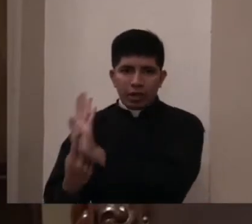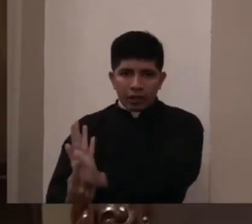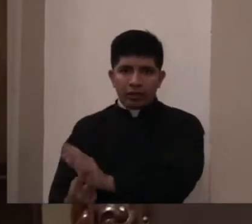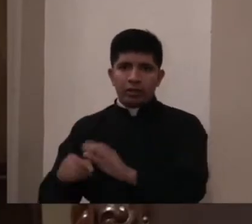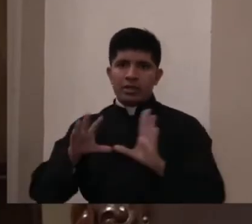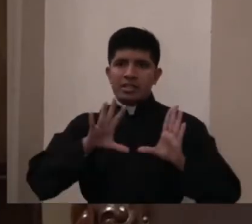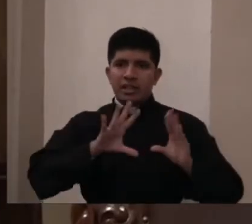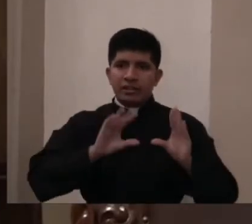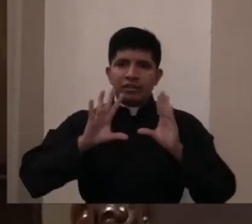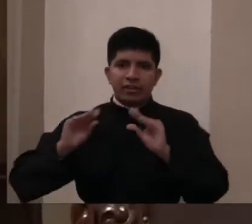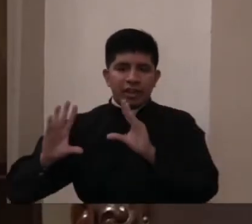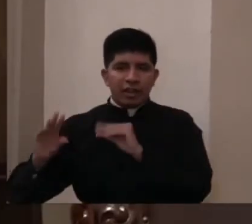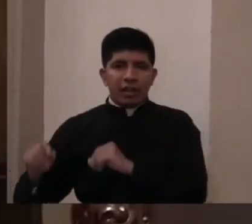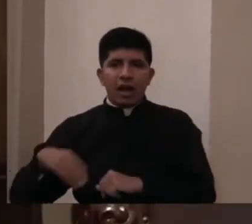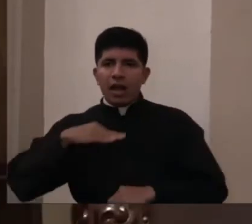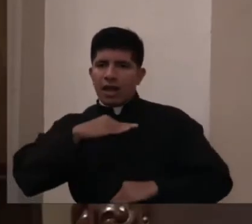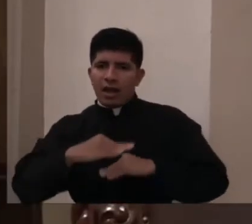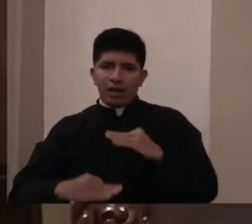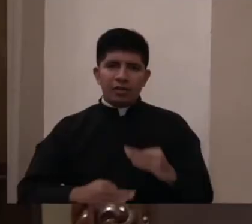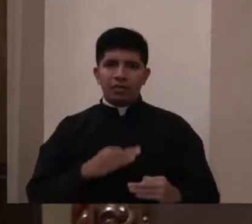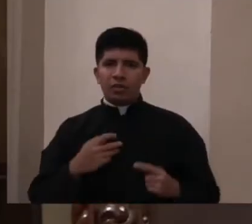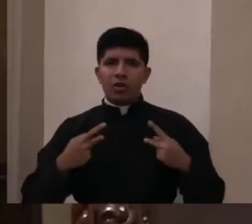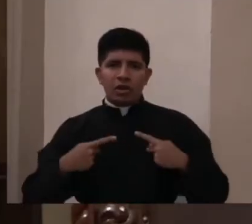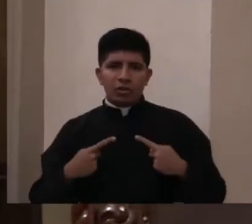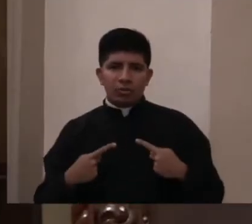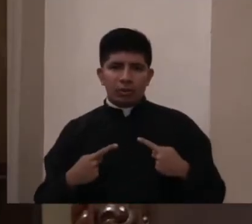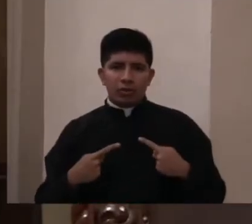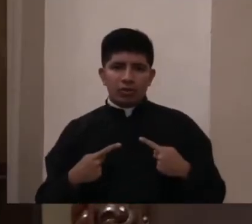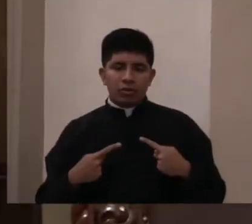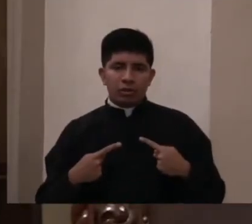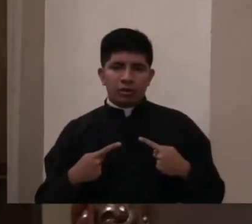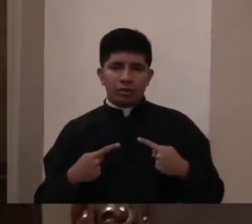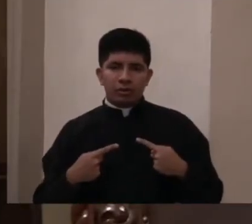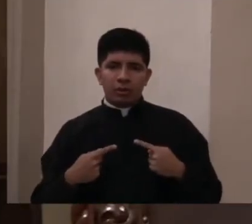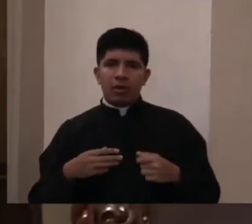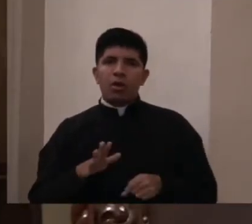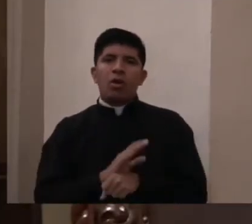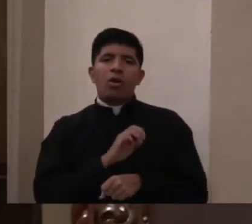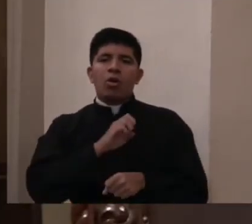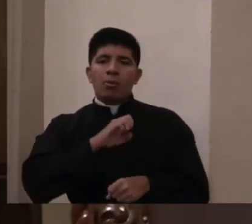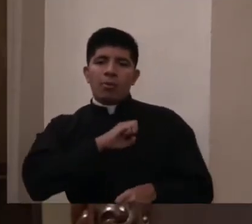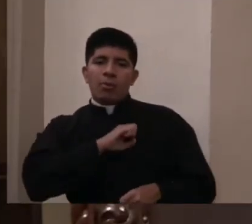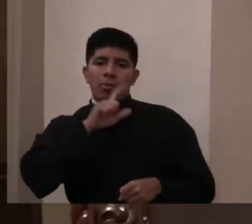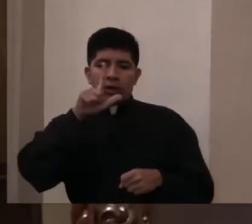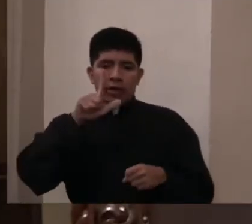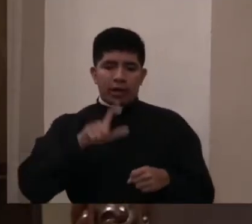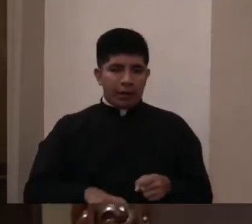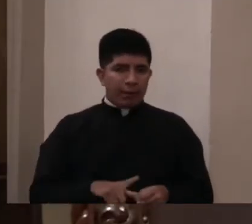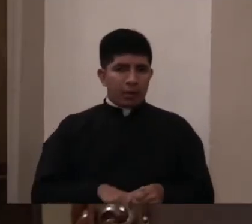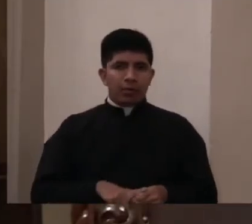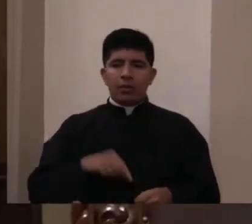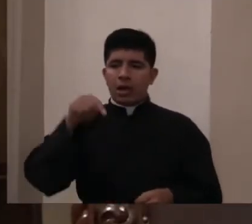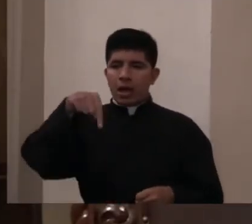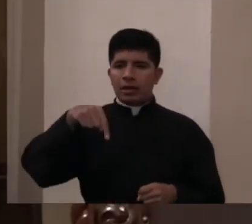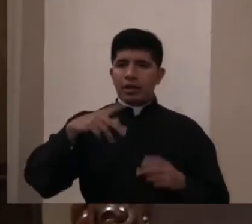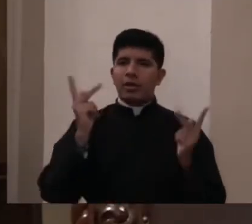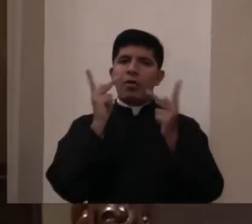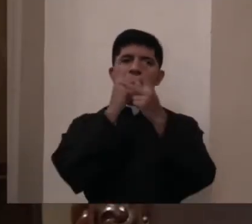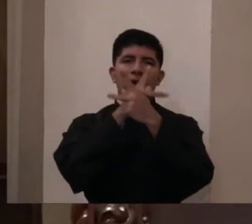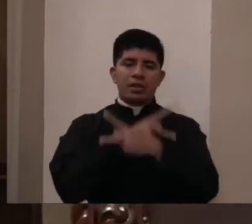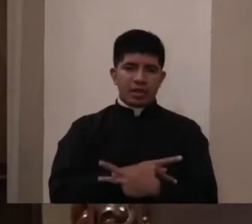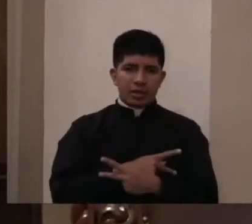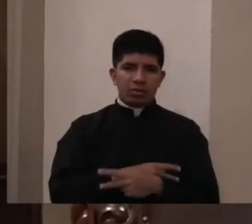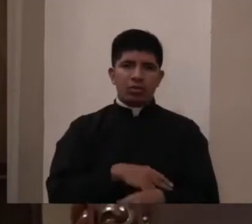pensador. Especialmente para los padrinos aquí presentes, siempre les decimos que su